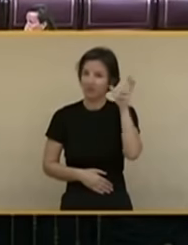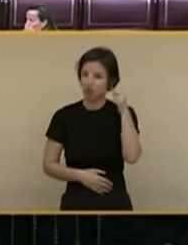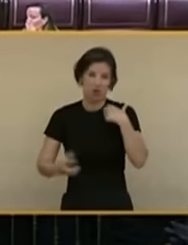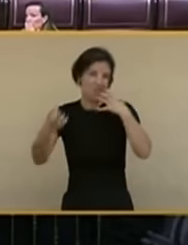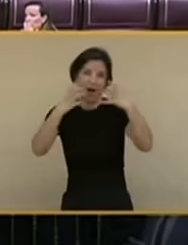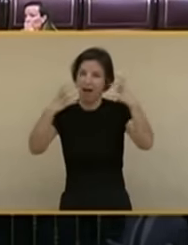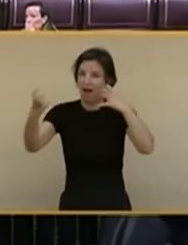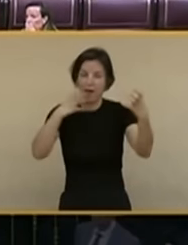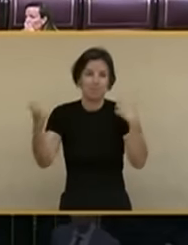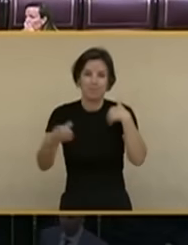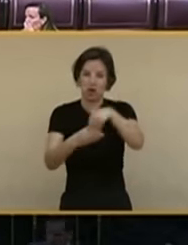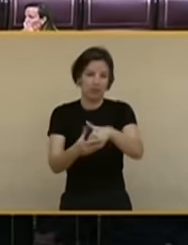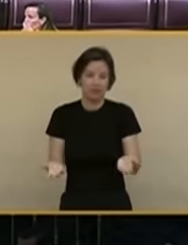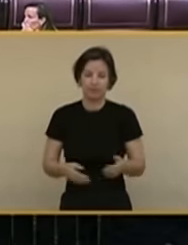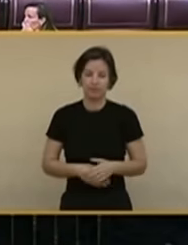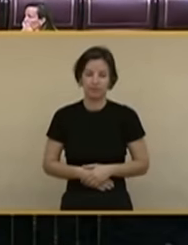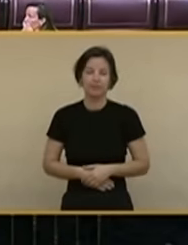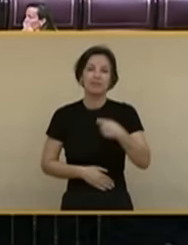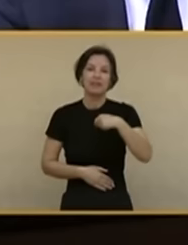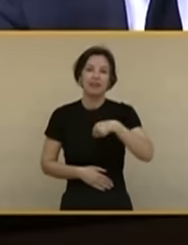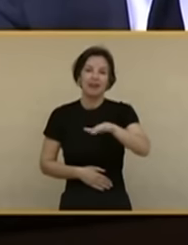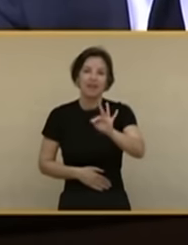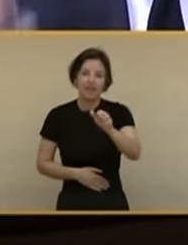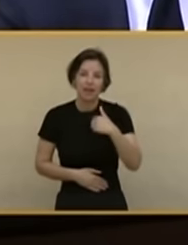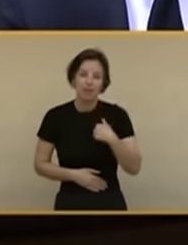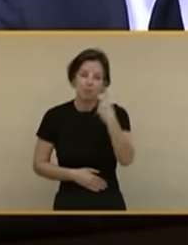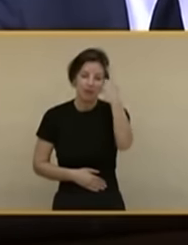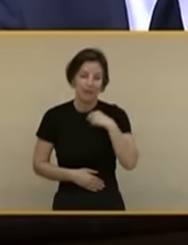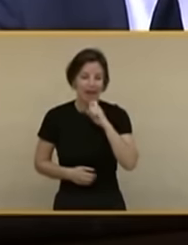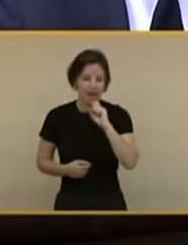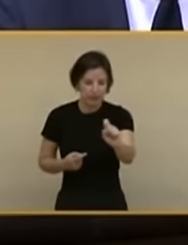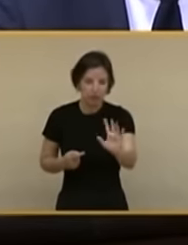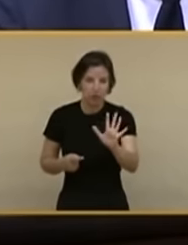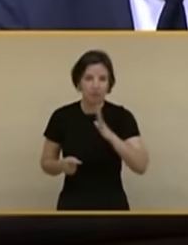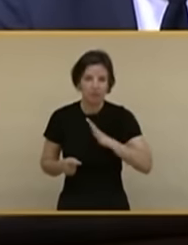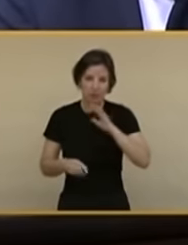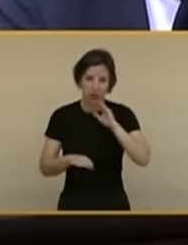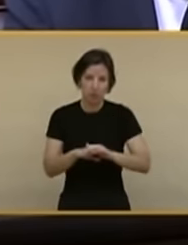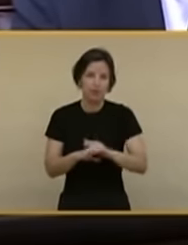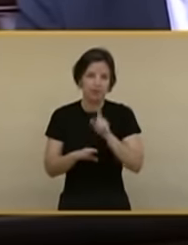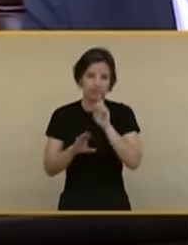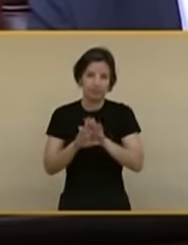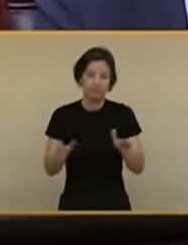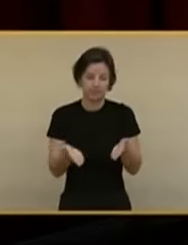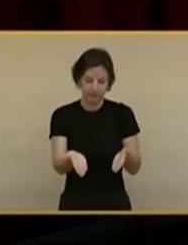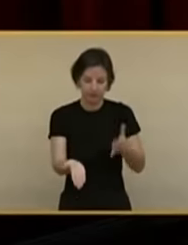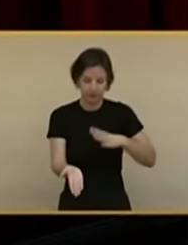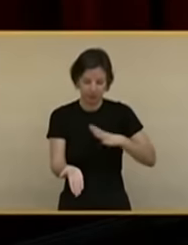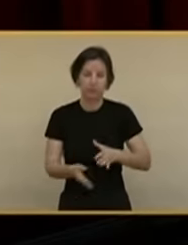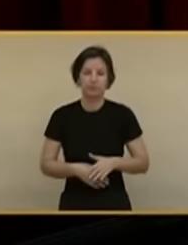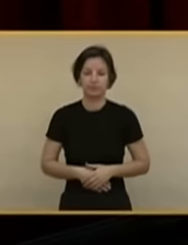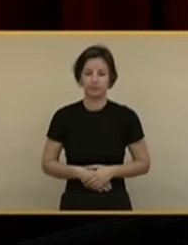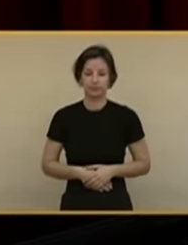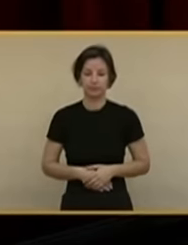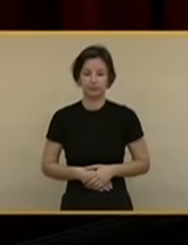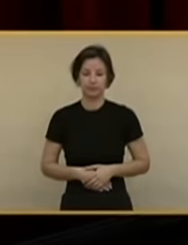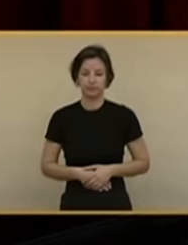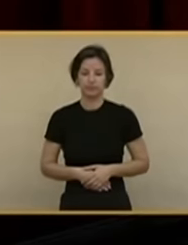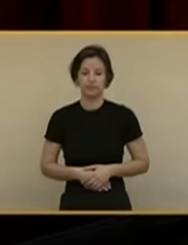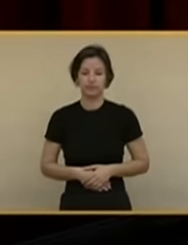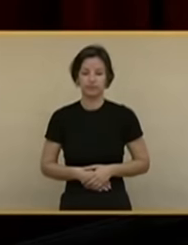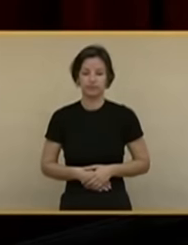reclamación señor figaredo le llamo al orden por primera vez por favor guarde el orden señor gayo tiene la palabra por favor